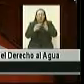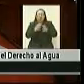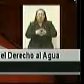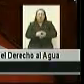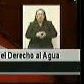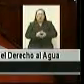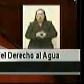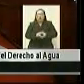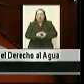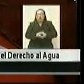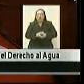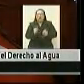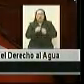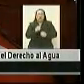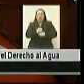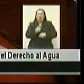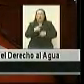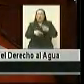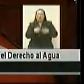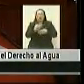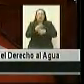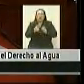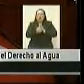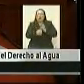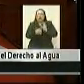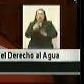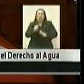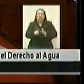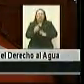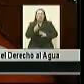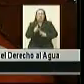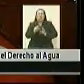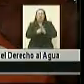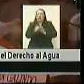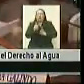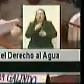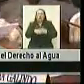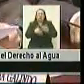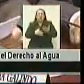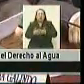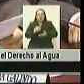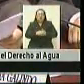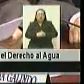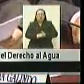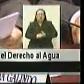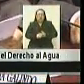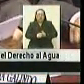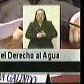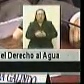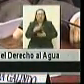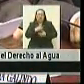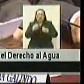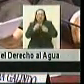Constitución, que esté redactado de la siguiente forma. Artículo 12.1, derecho al agua y a los servicios de saneamiento. El